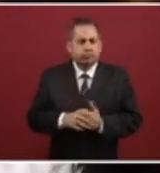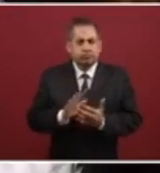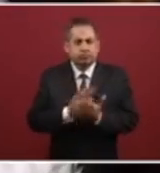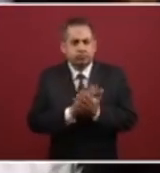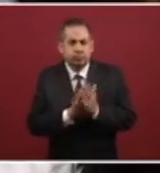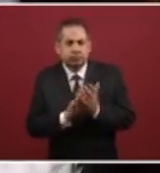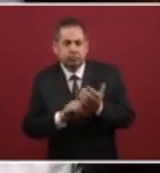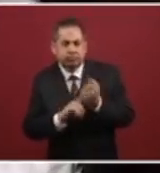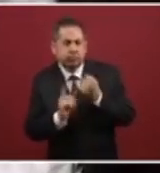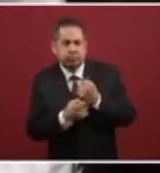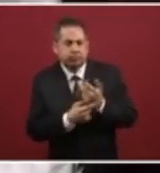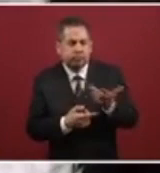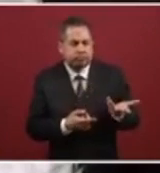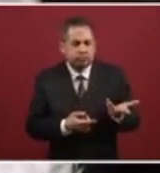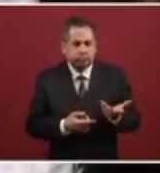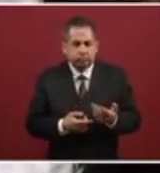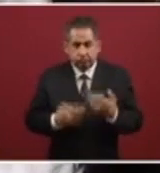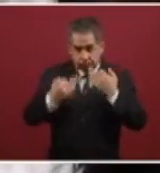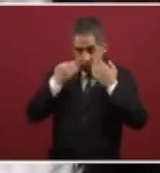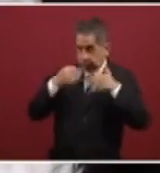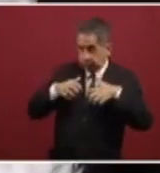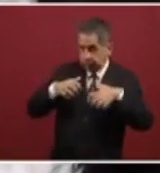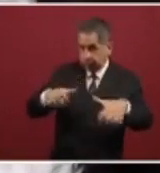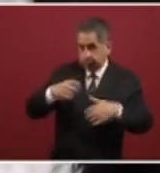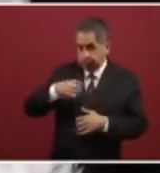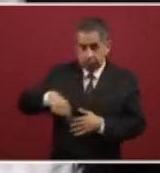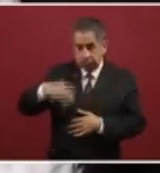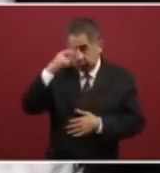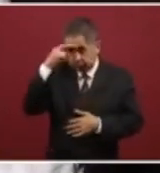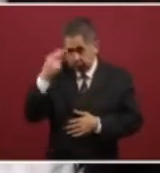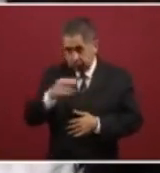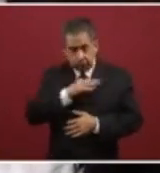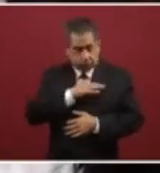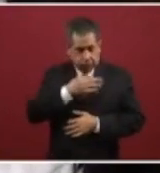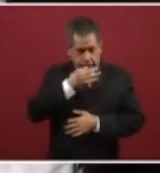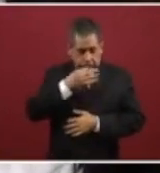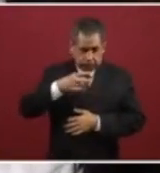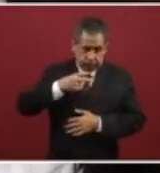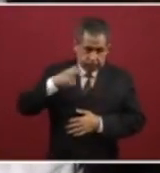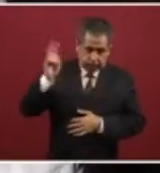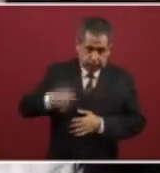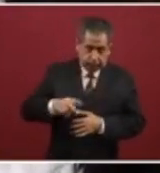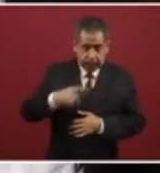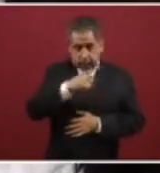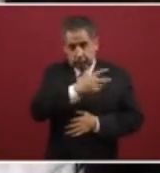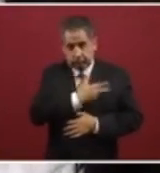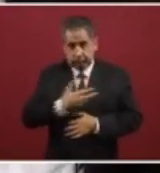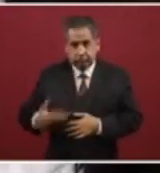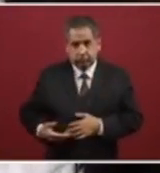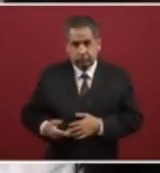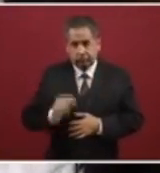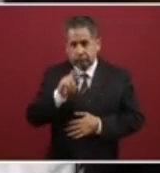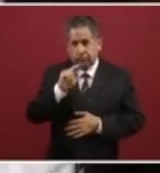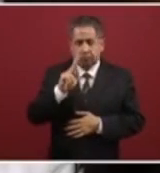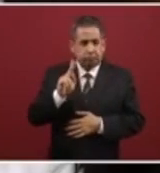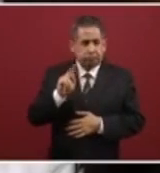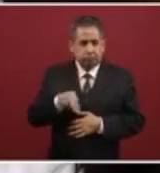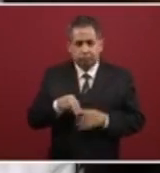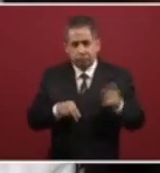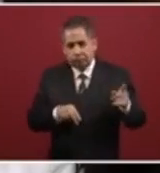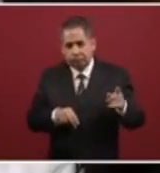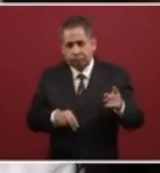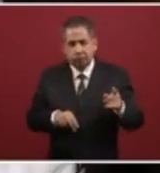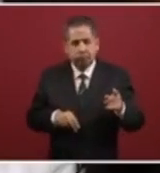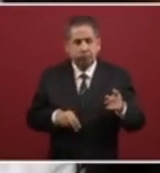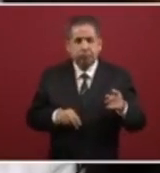secreto, ¿usted a los mexicanos nos puede garantizar que el presidente Trump no acabará mandando